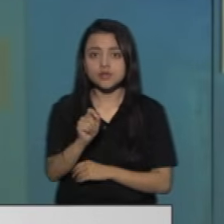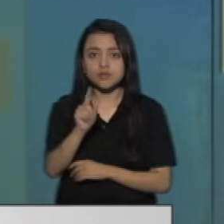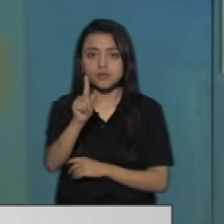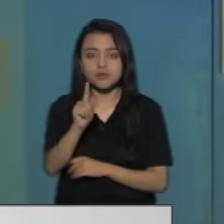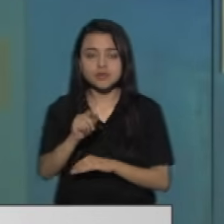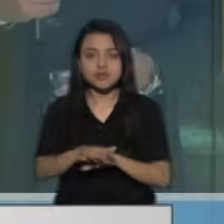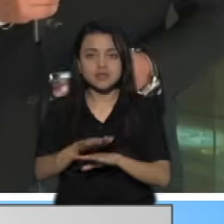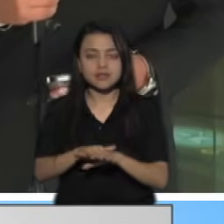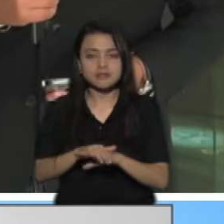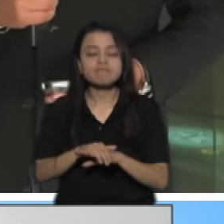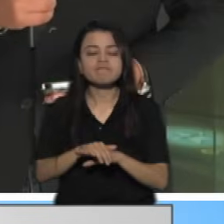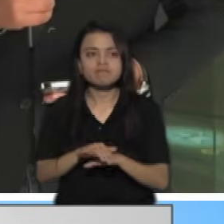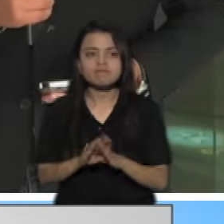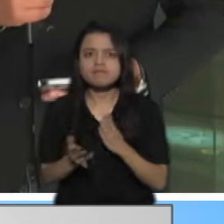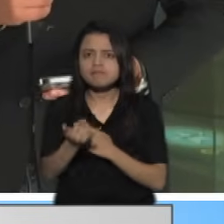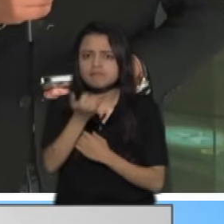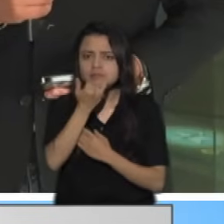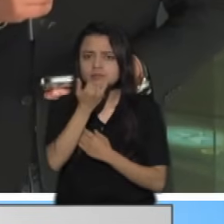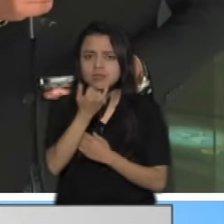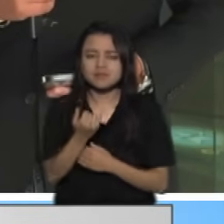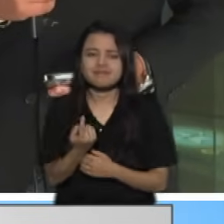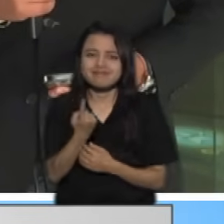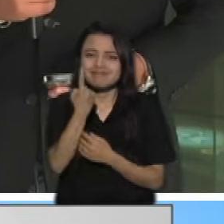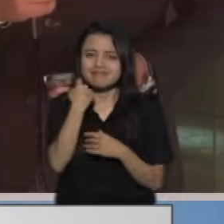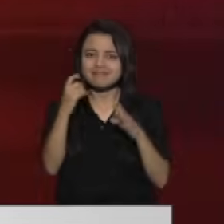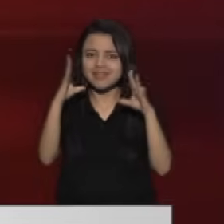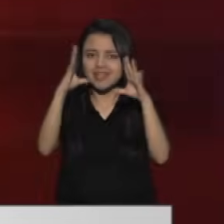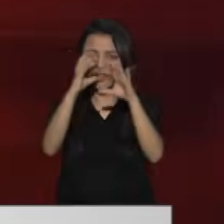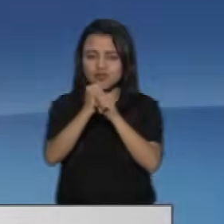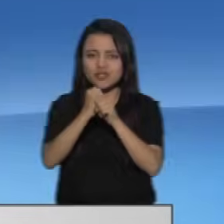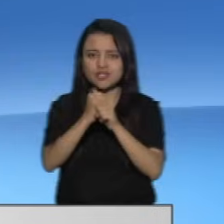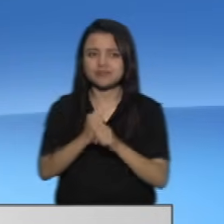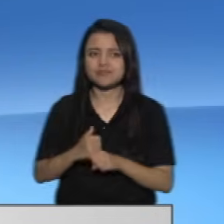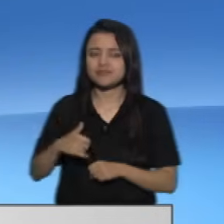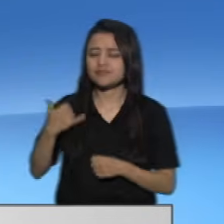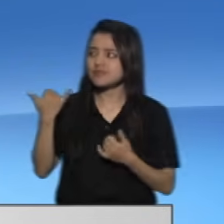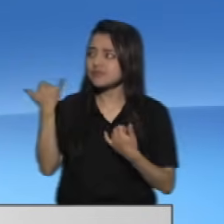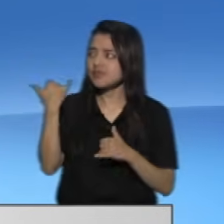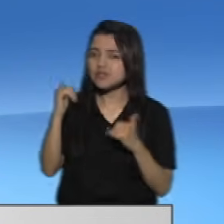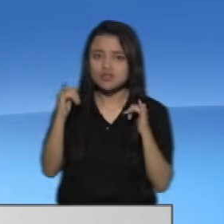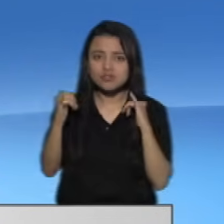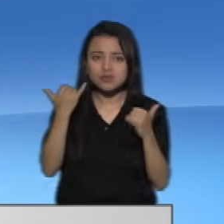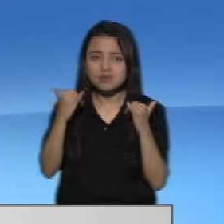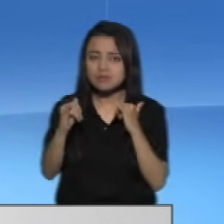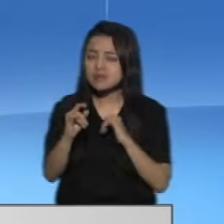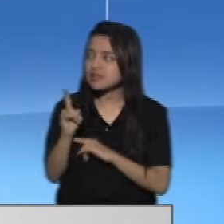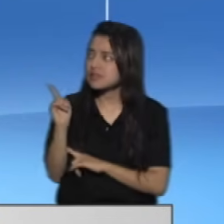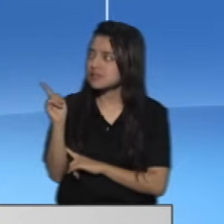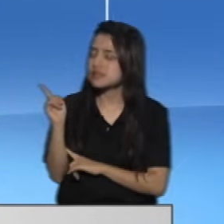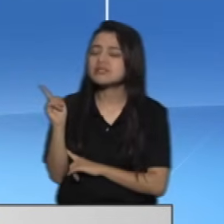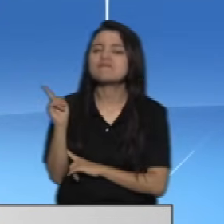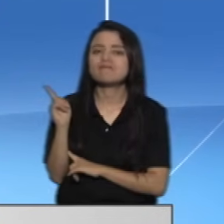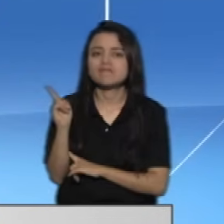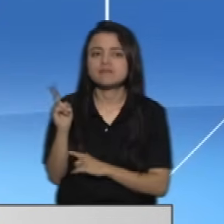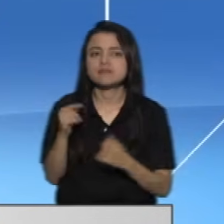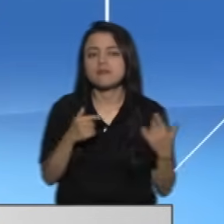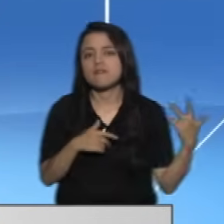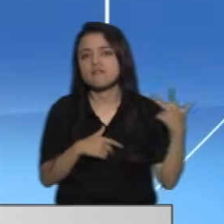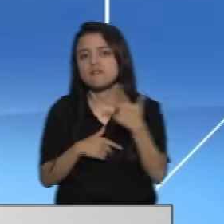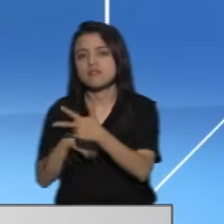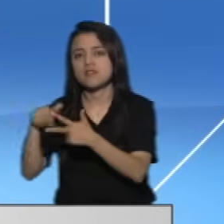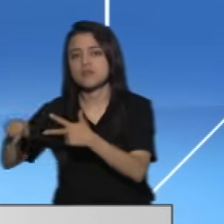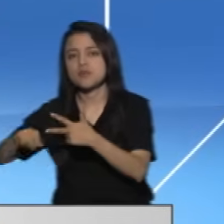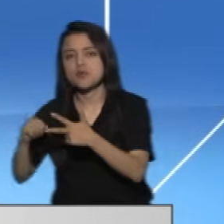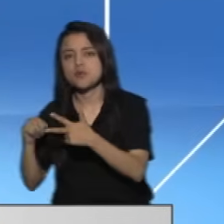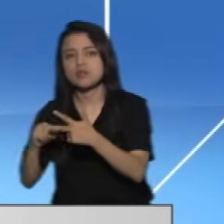noche, específicamente en la vía que conduce de Yopal a Bogotá, donde fue incinerado un vehículo de transporte público.